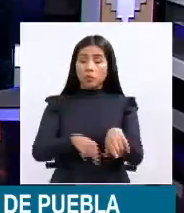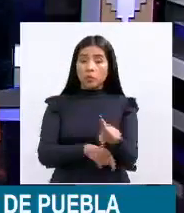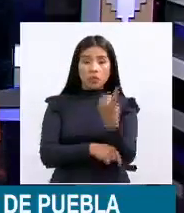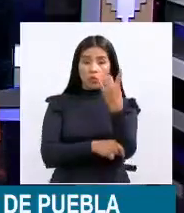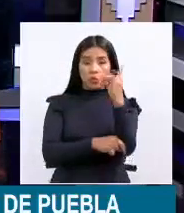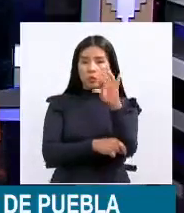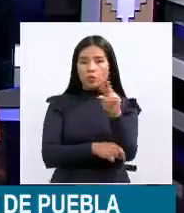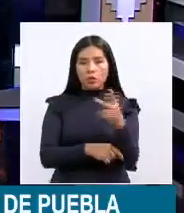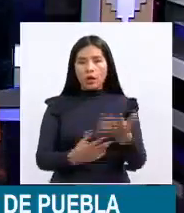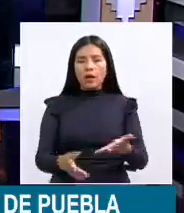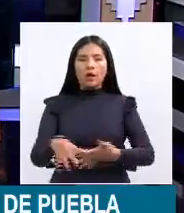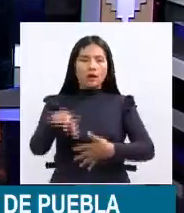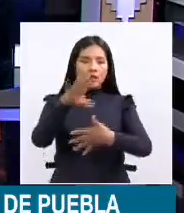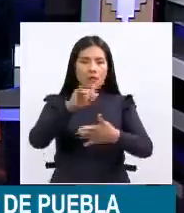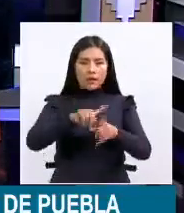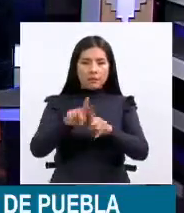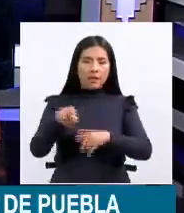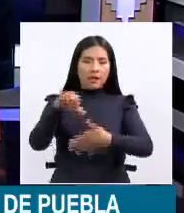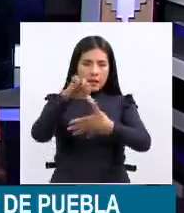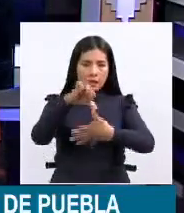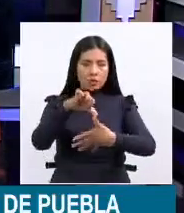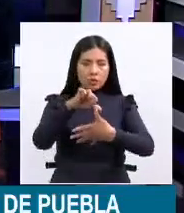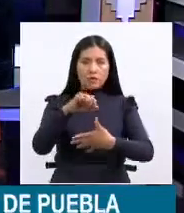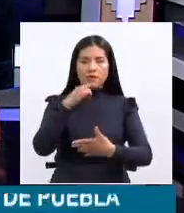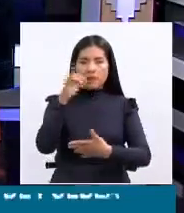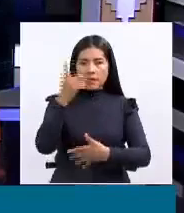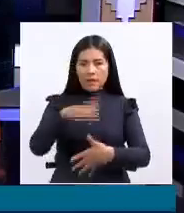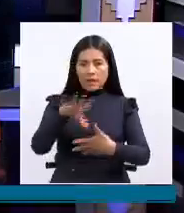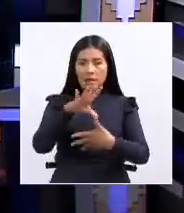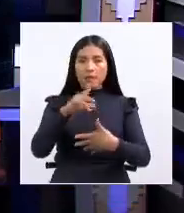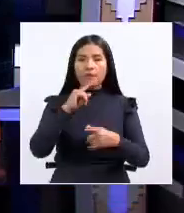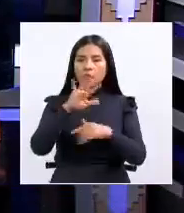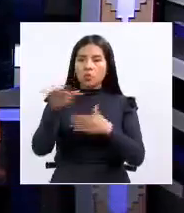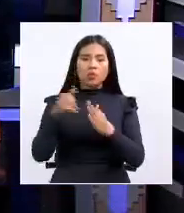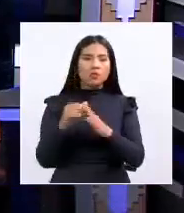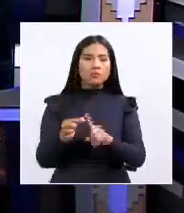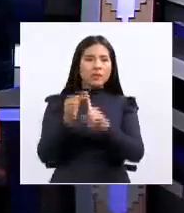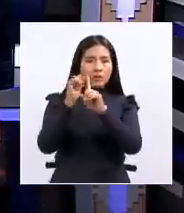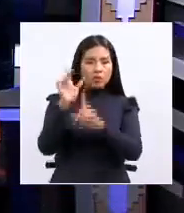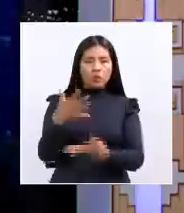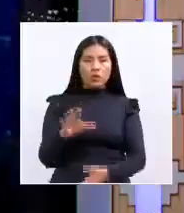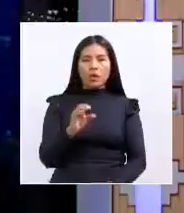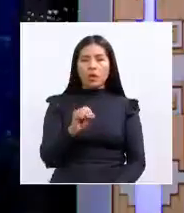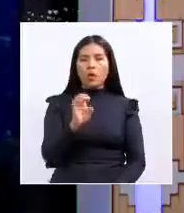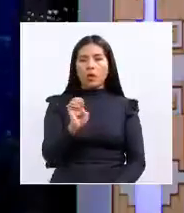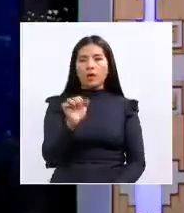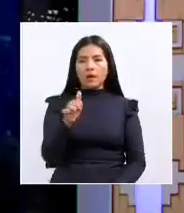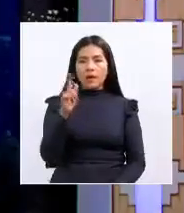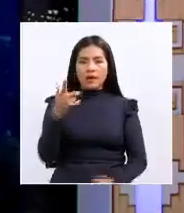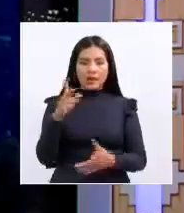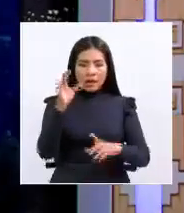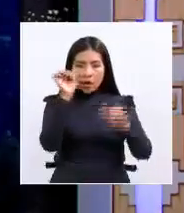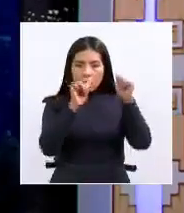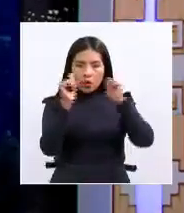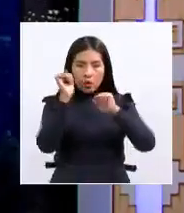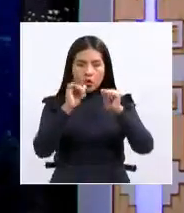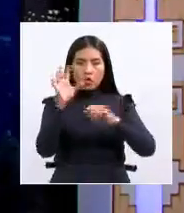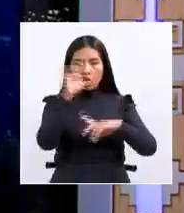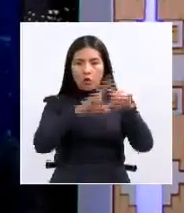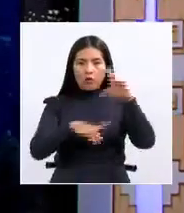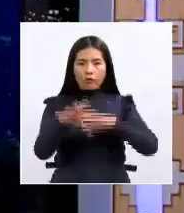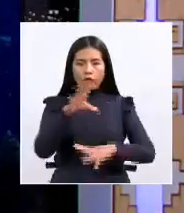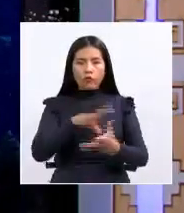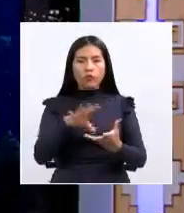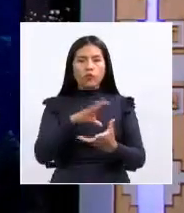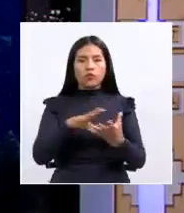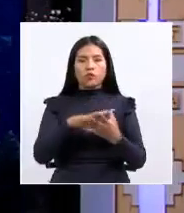región, particularmente desde la Organización de Estados Americanos, ¿no? Esta generar incertidumbre en la población, generar dudas de